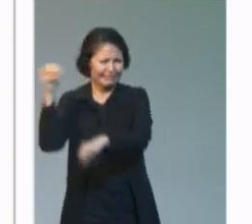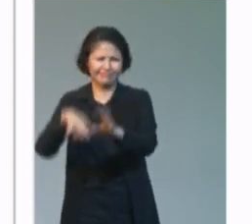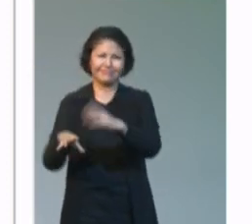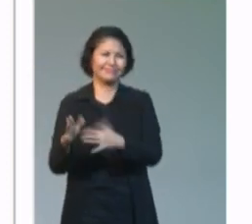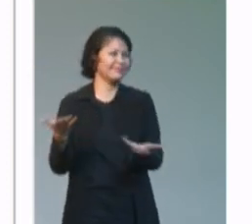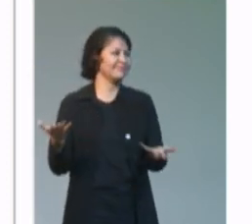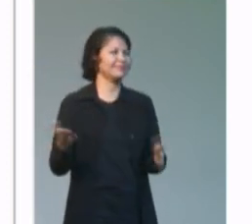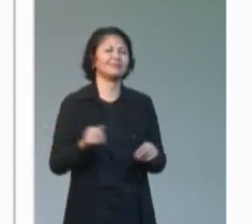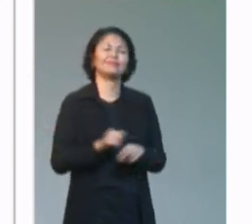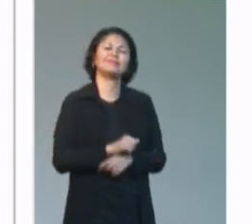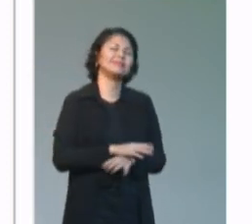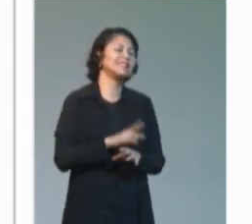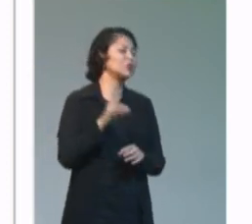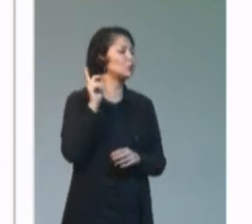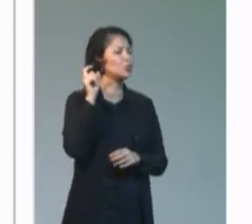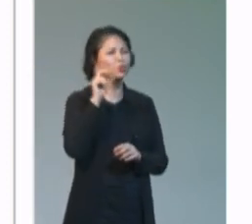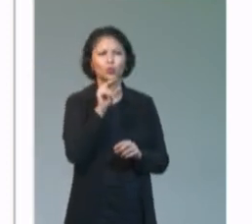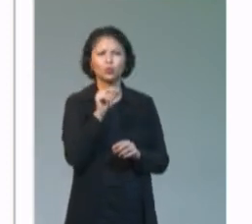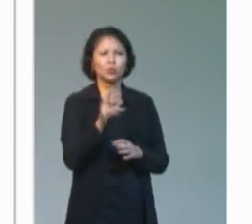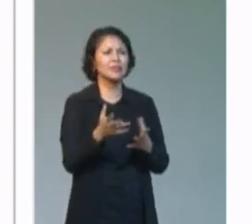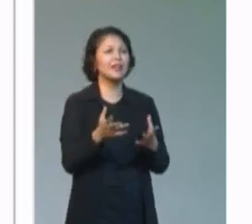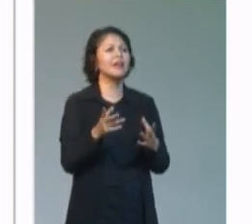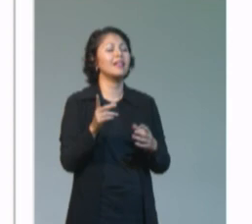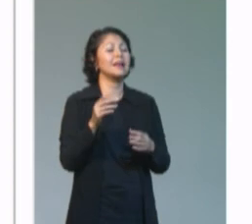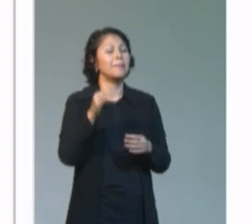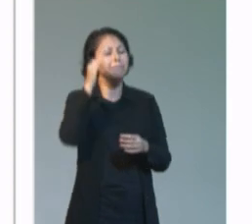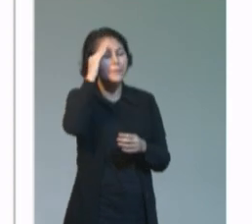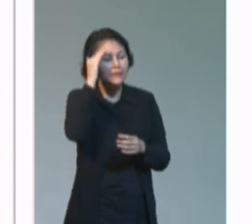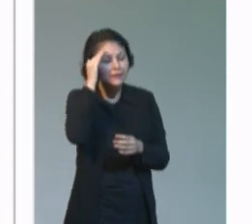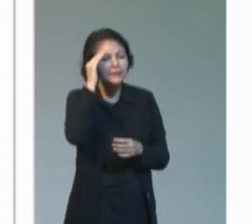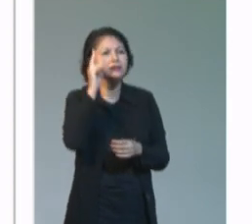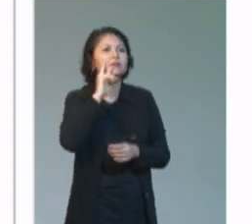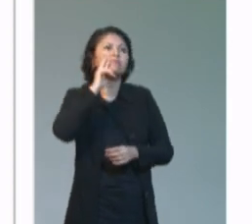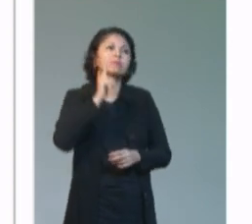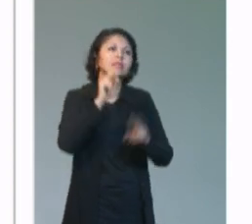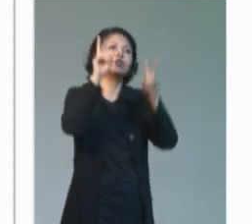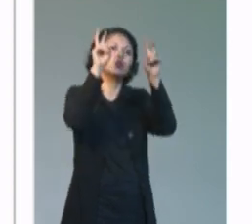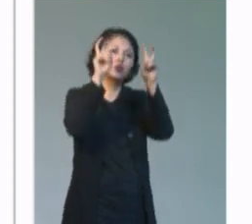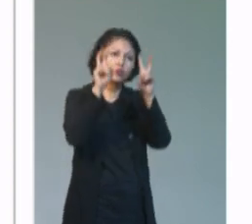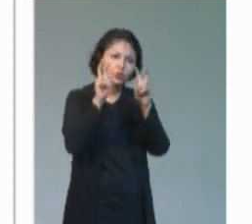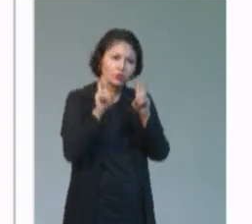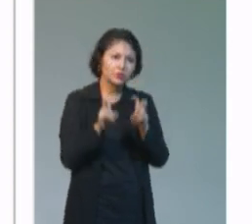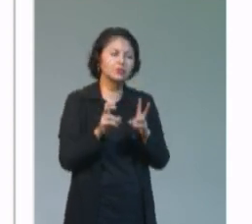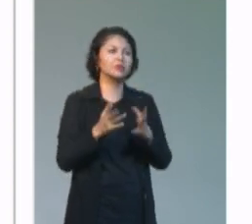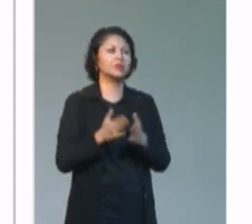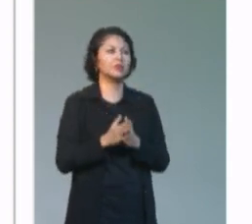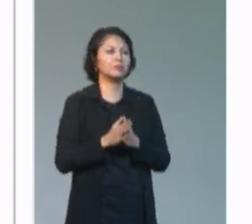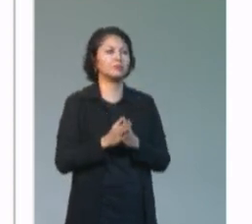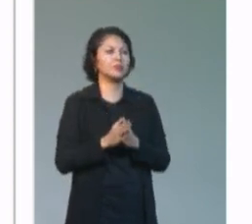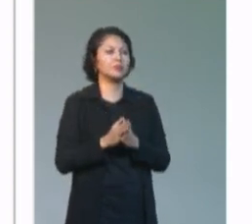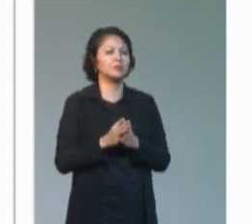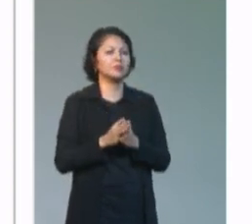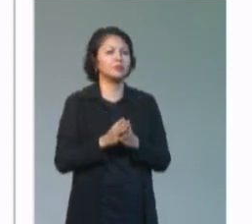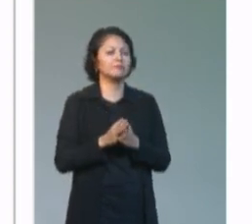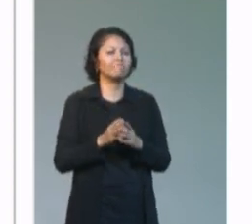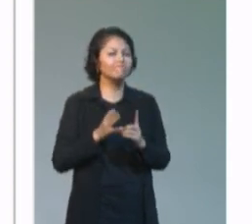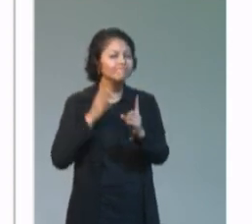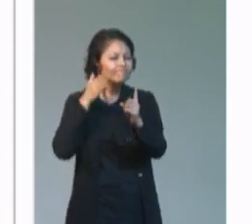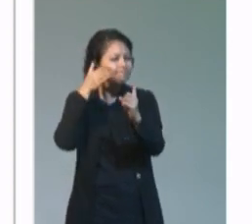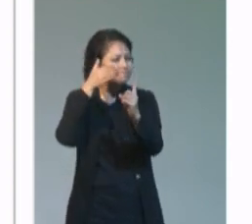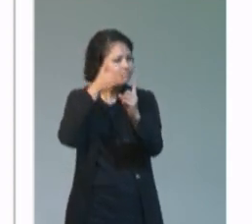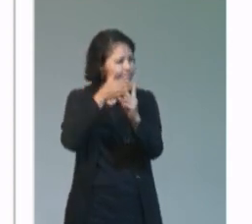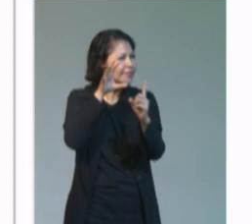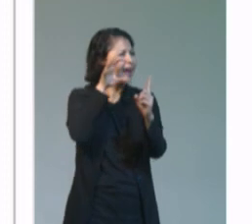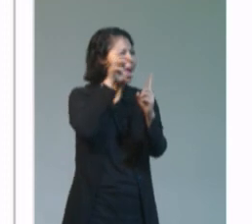estos escenarios como replantear repensar los contenidos que yo vi digamos voy a trasladarle y centrarme en lo que de verdad